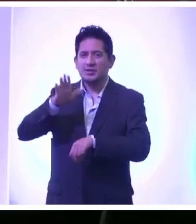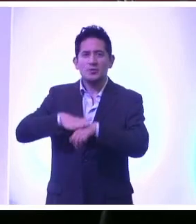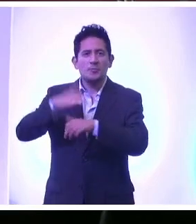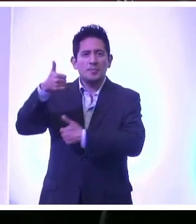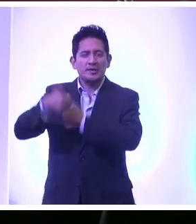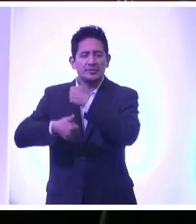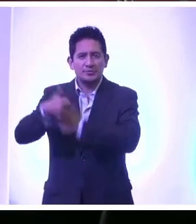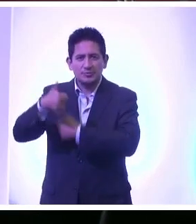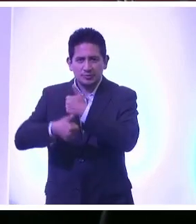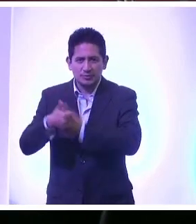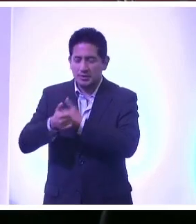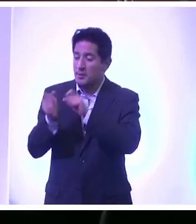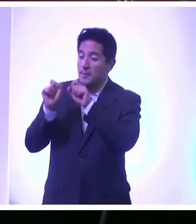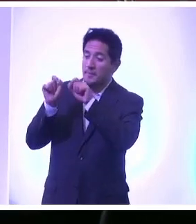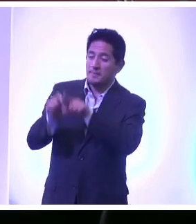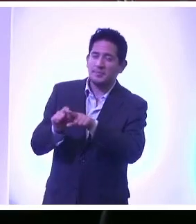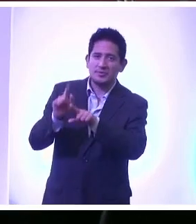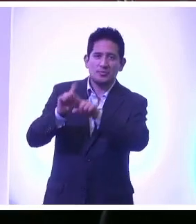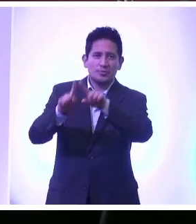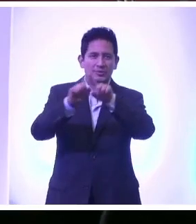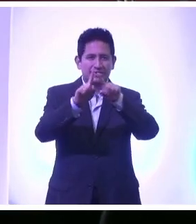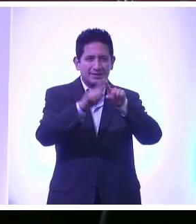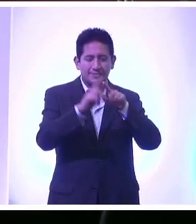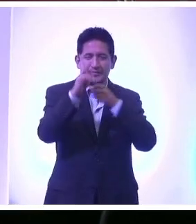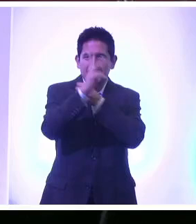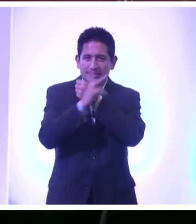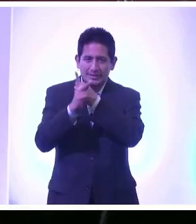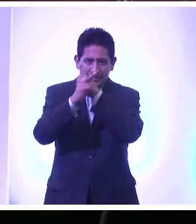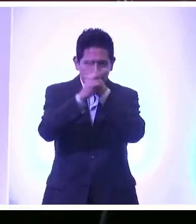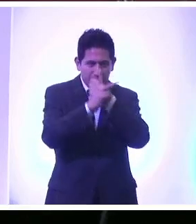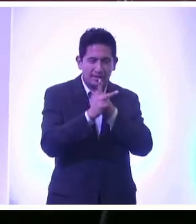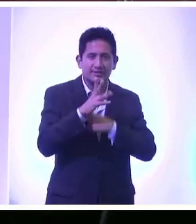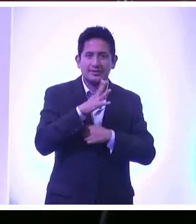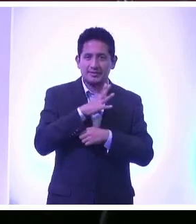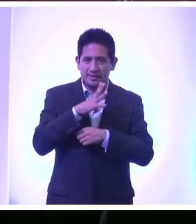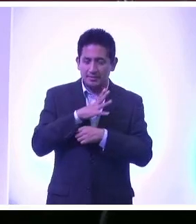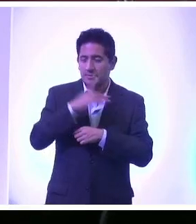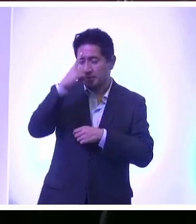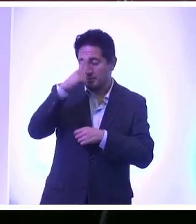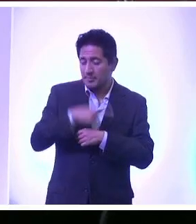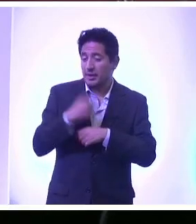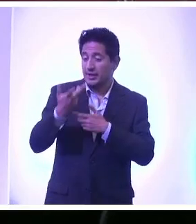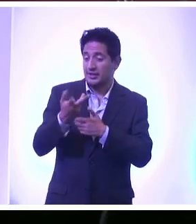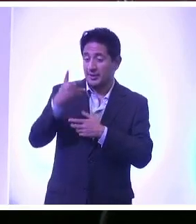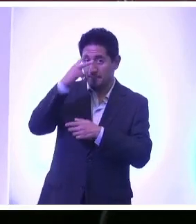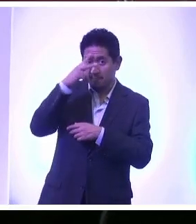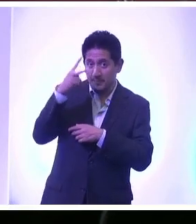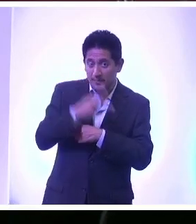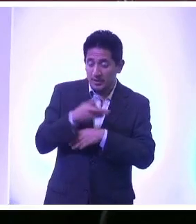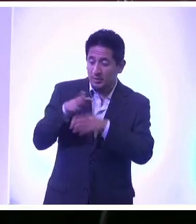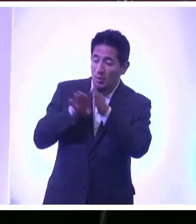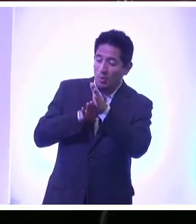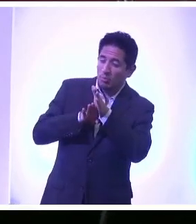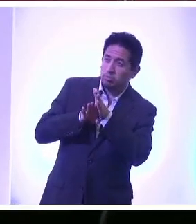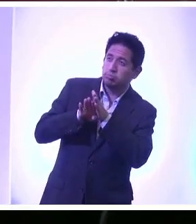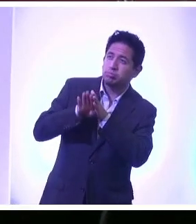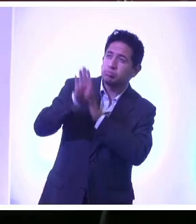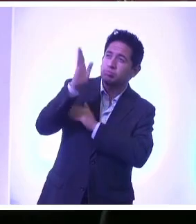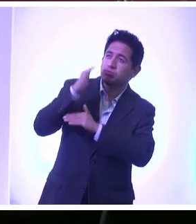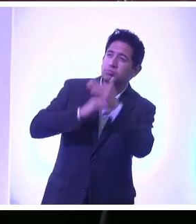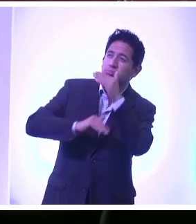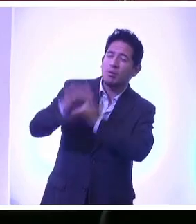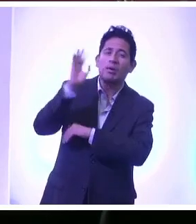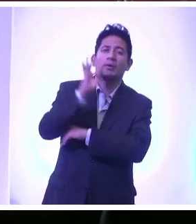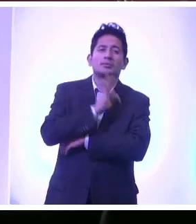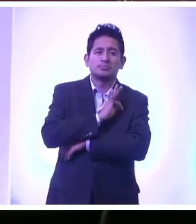otros países eh Y que se pueda reposicionar a nivel mundial como el gigante que es e también por supuesto